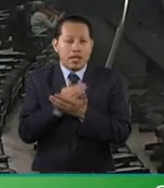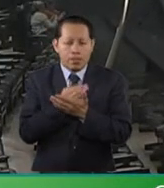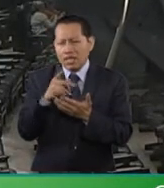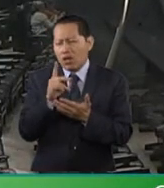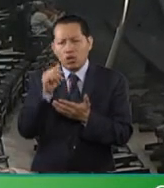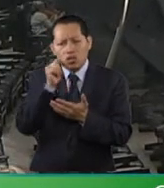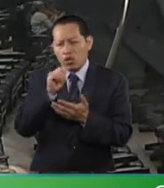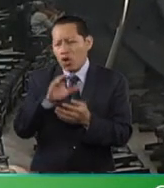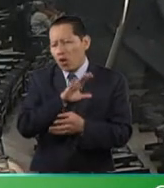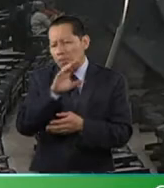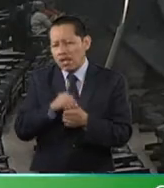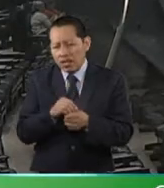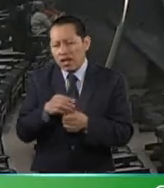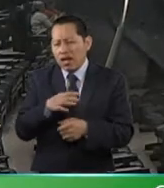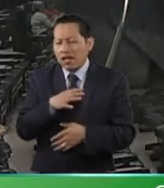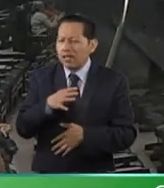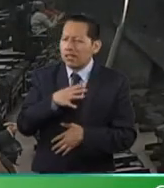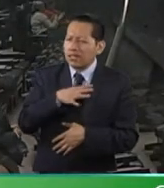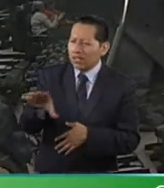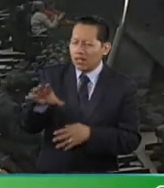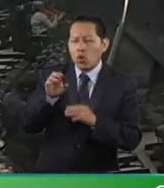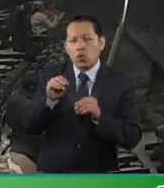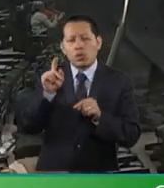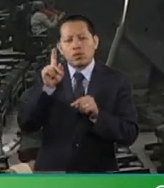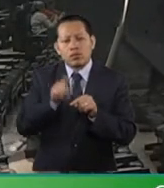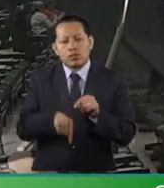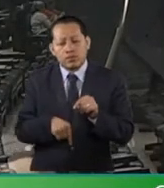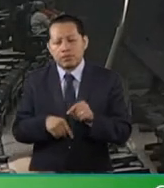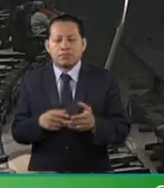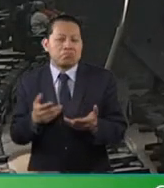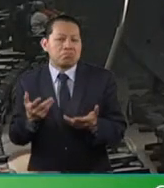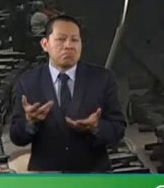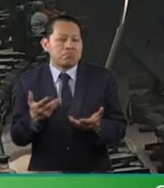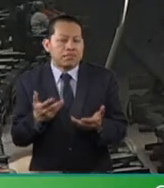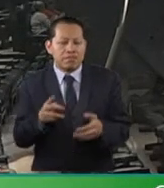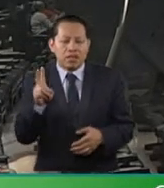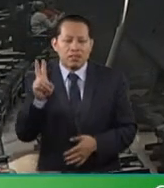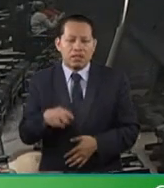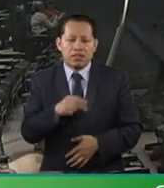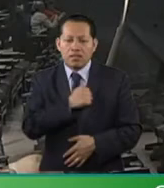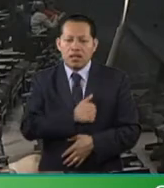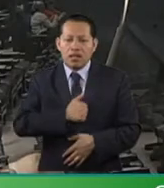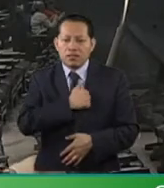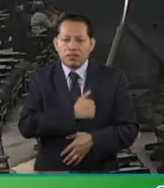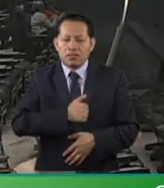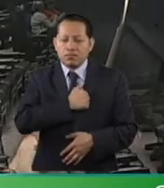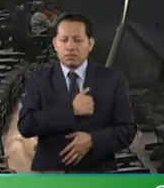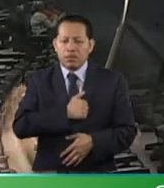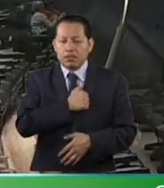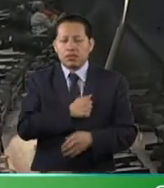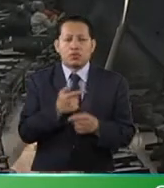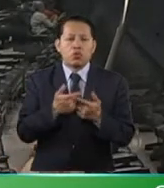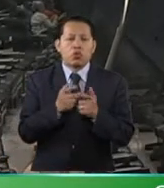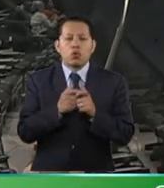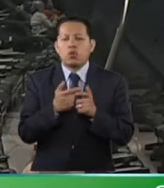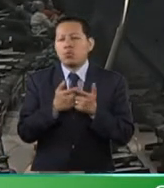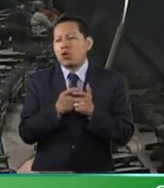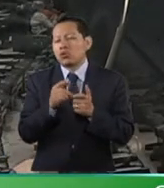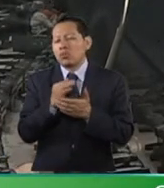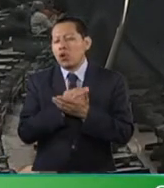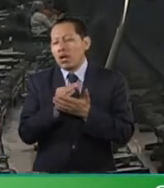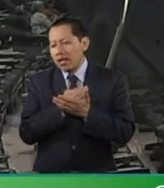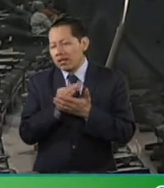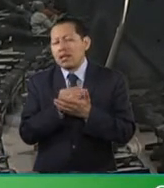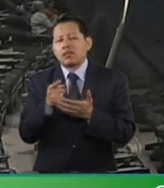todas han sido rechazadas o retiradas. Es realmente lamentable que los grupos parlamentarios de Morena y